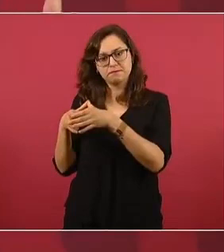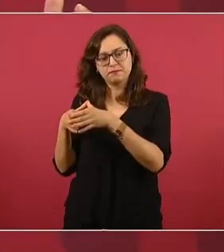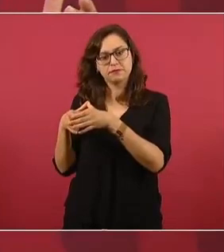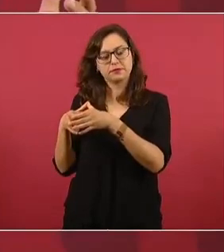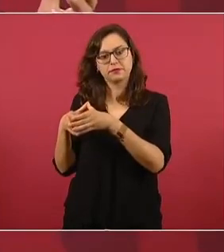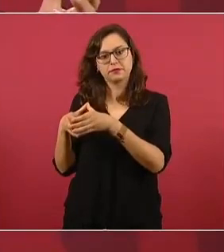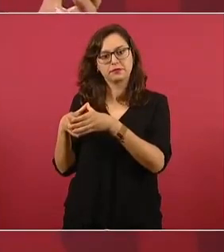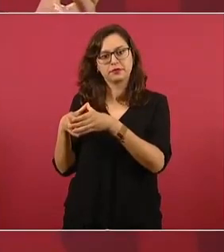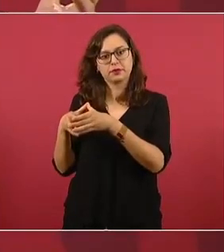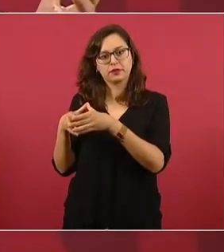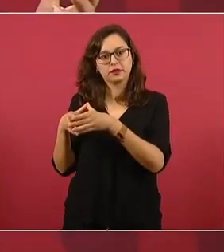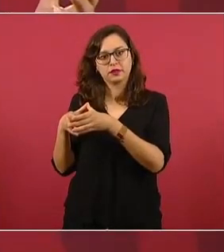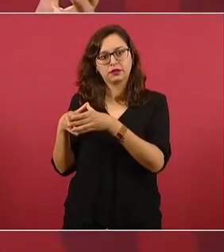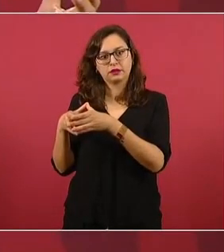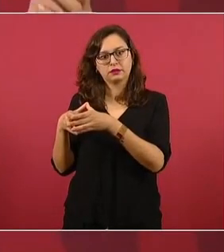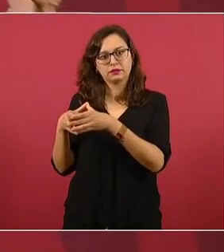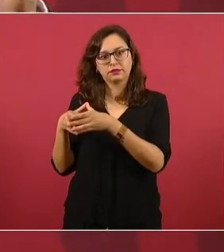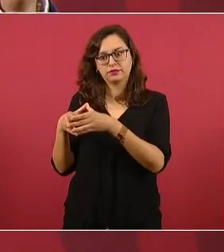que